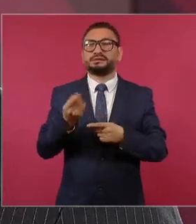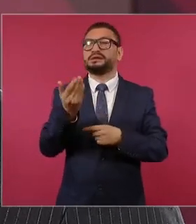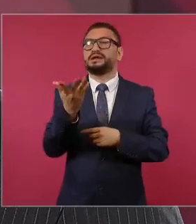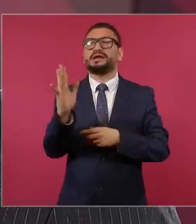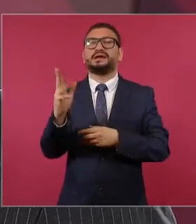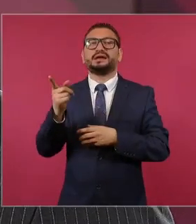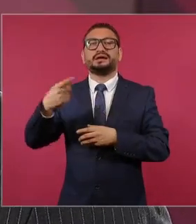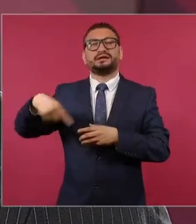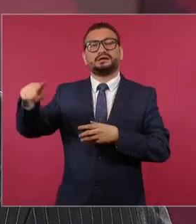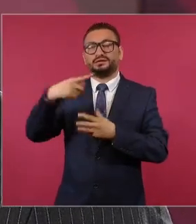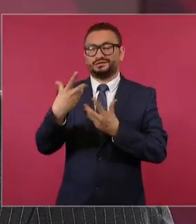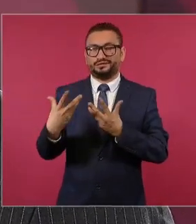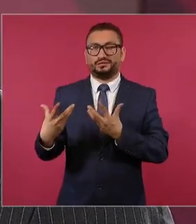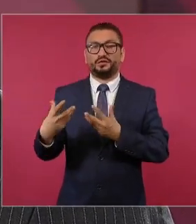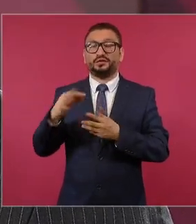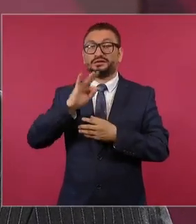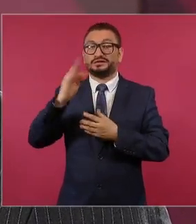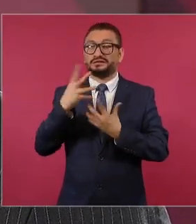simpatizantes nuestros,